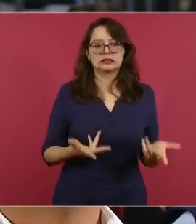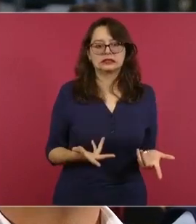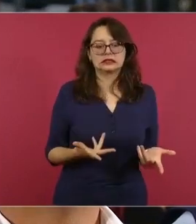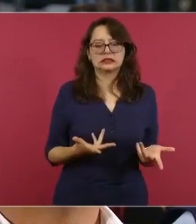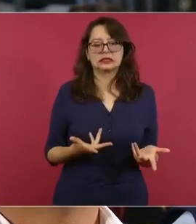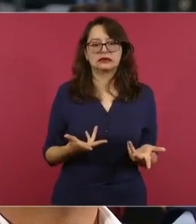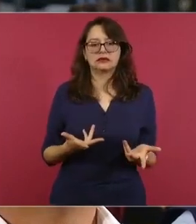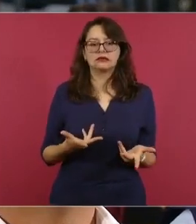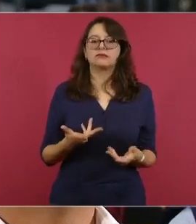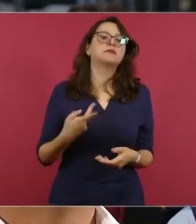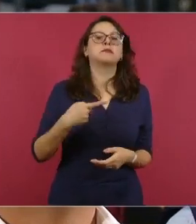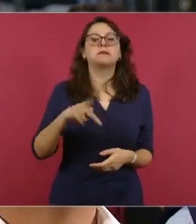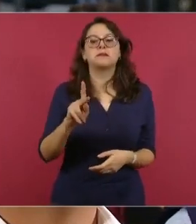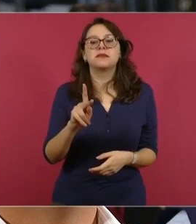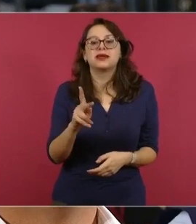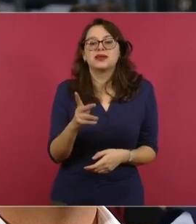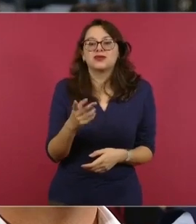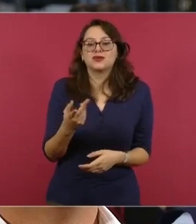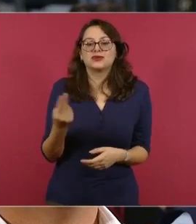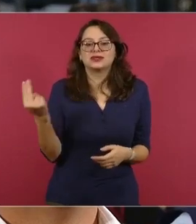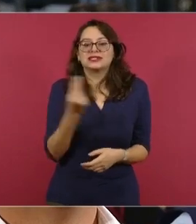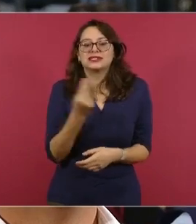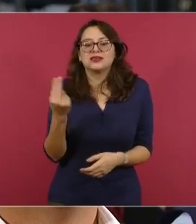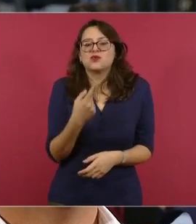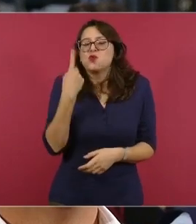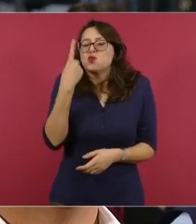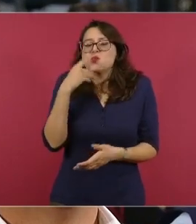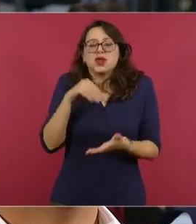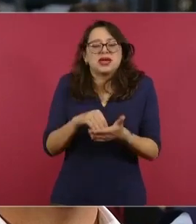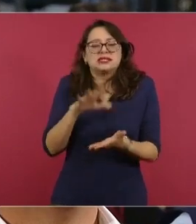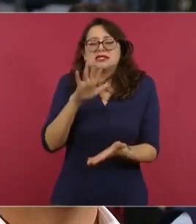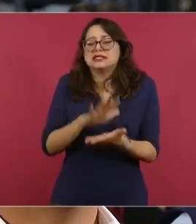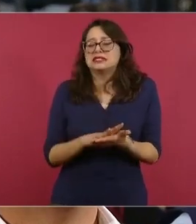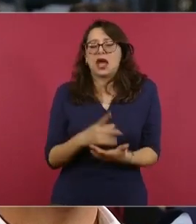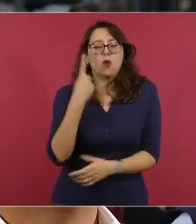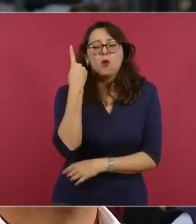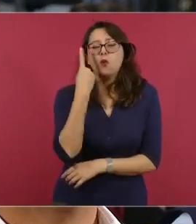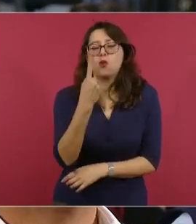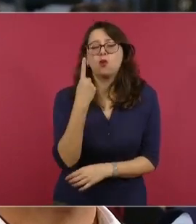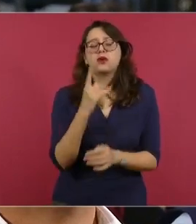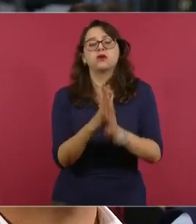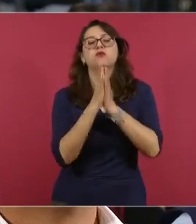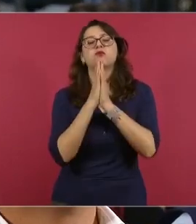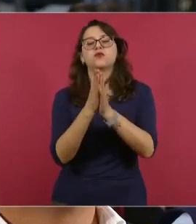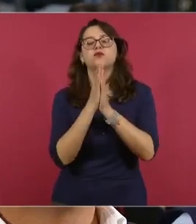nos dé con el ingeniero Germán Martínez para que ese proyecto